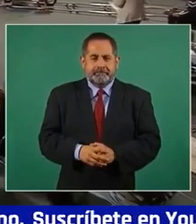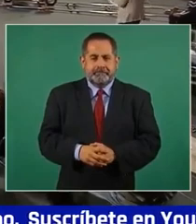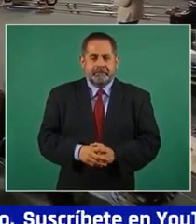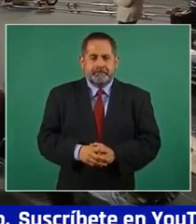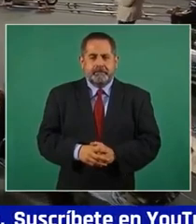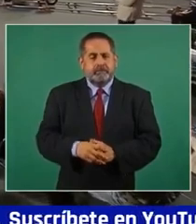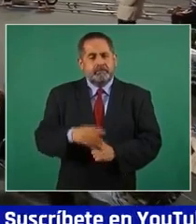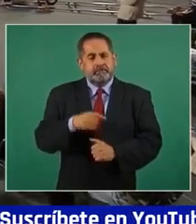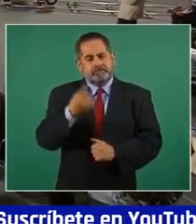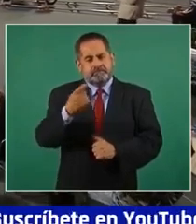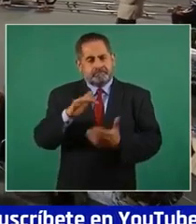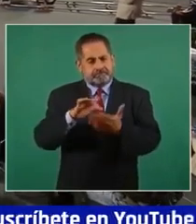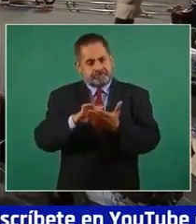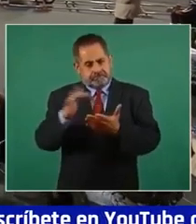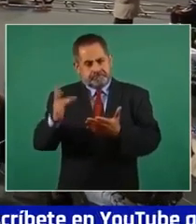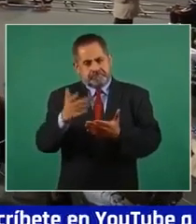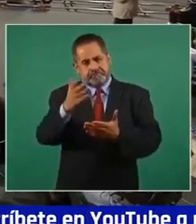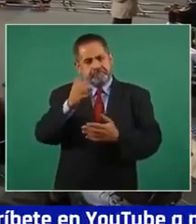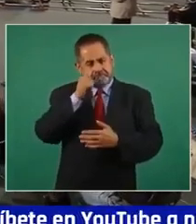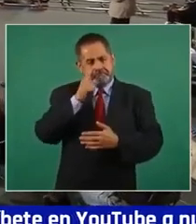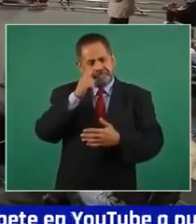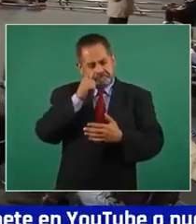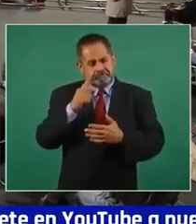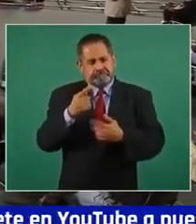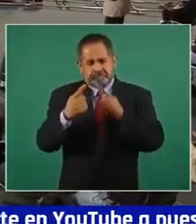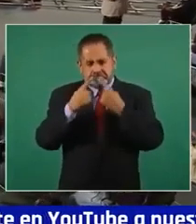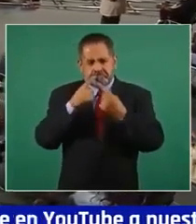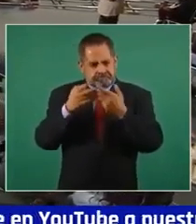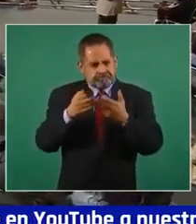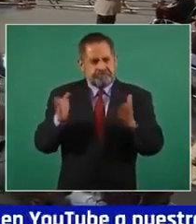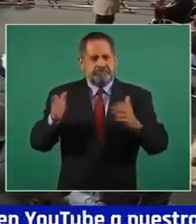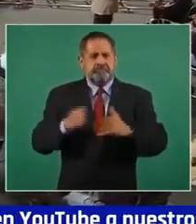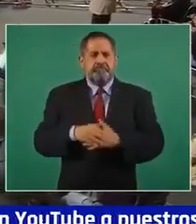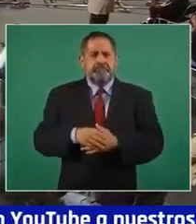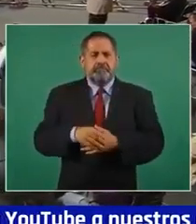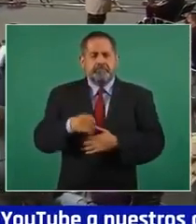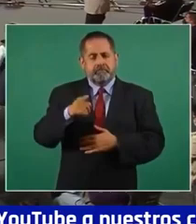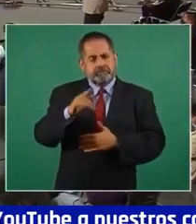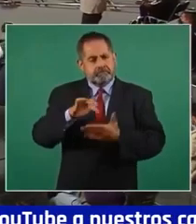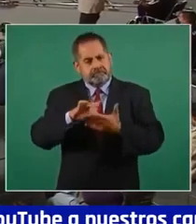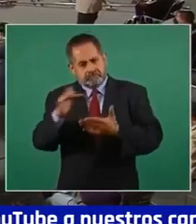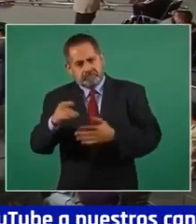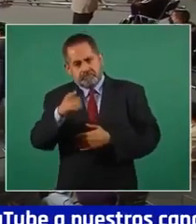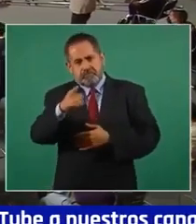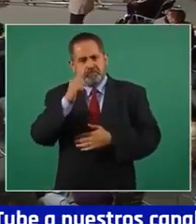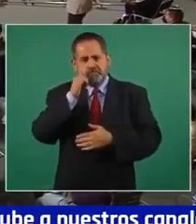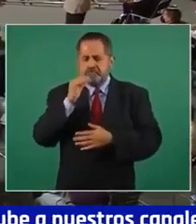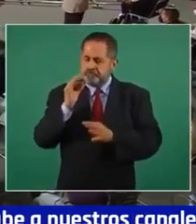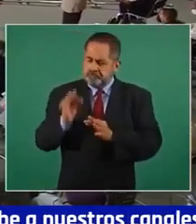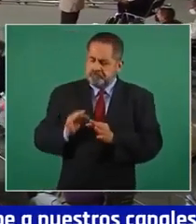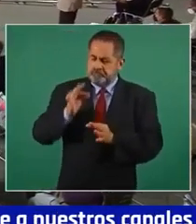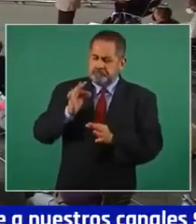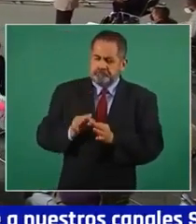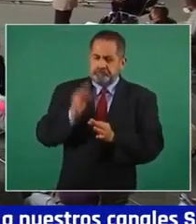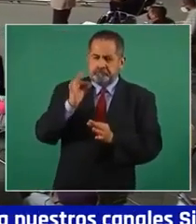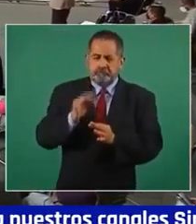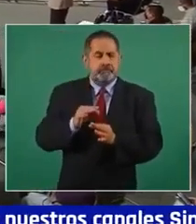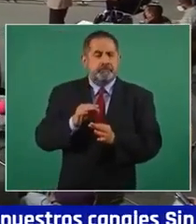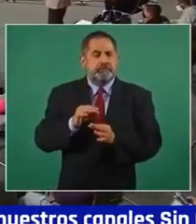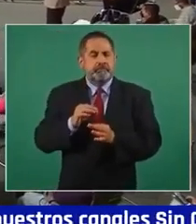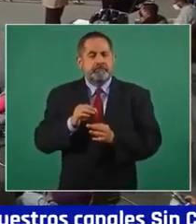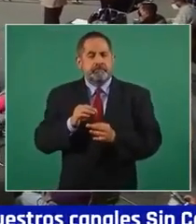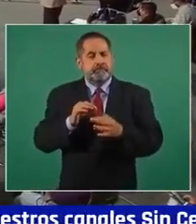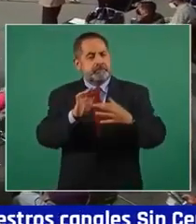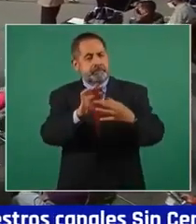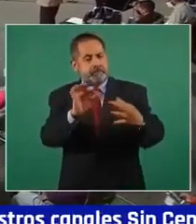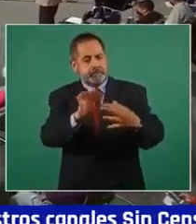Yo le quiero agradecer la apertura y sobre todo, pues que se cumpla esto que usted habló del derecho de